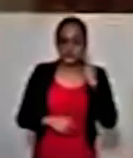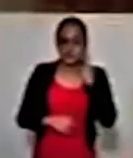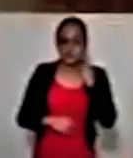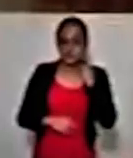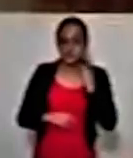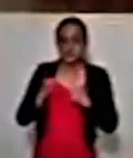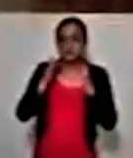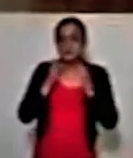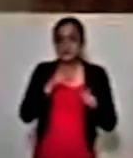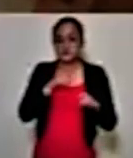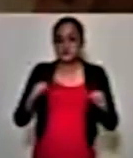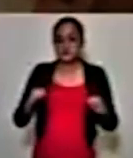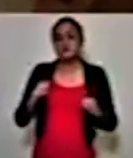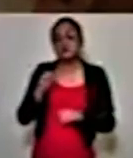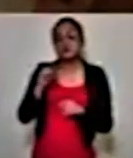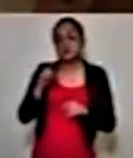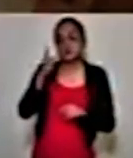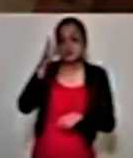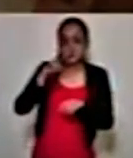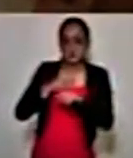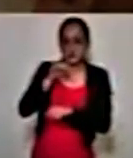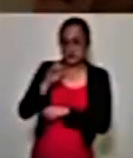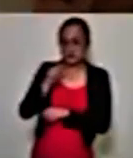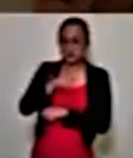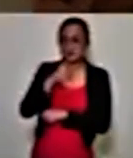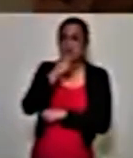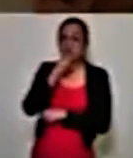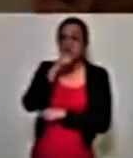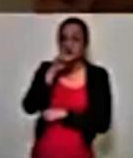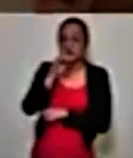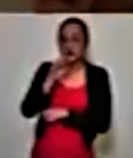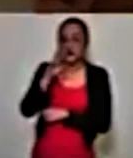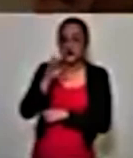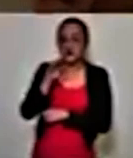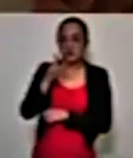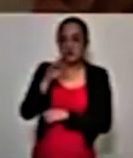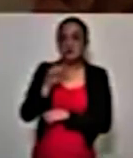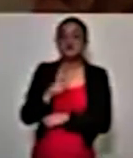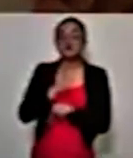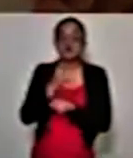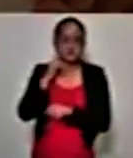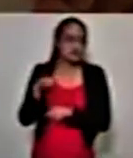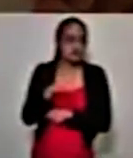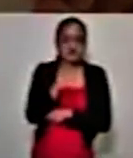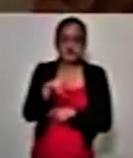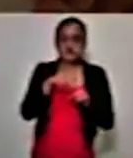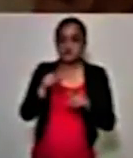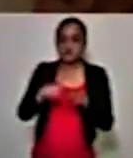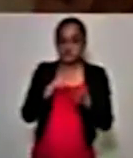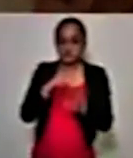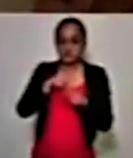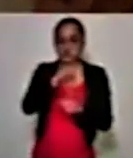director del Instituto Mexicano del Seguro Social, José Robledo, haciendo un recorrido en sitio en